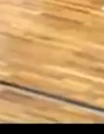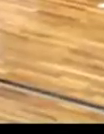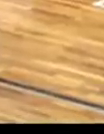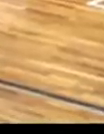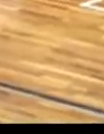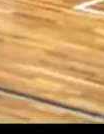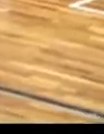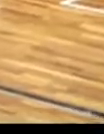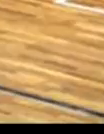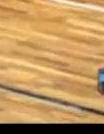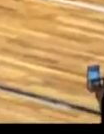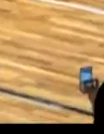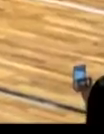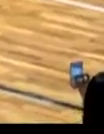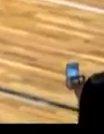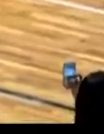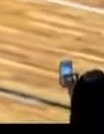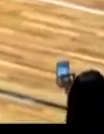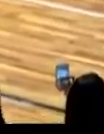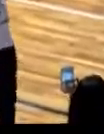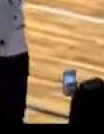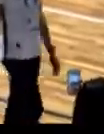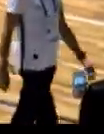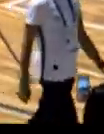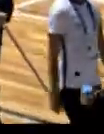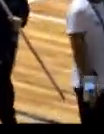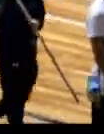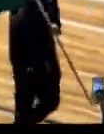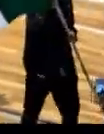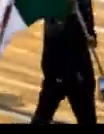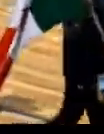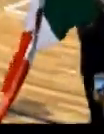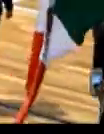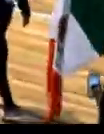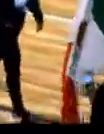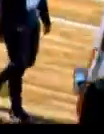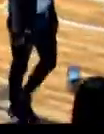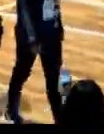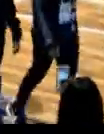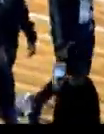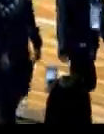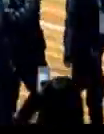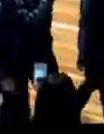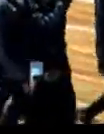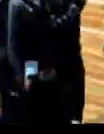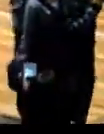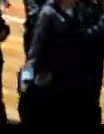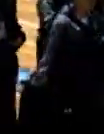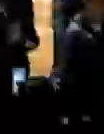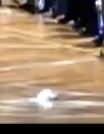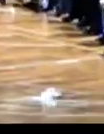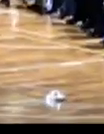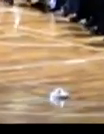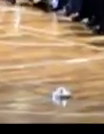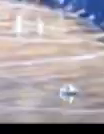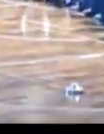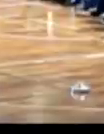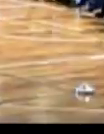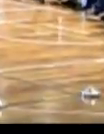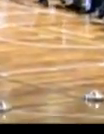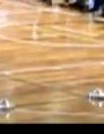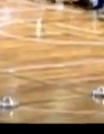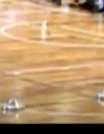Cook, atleta que consiguió medalla de plata en en la pasada Universiada Mundial Taipei 2017, entre